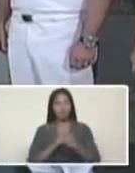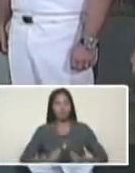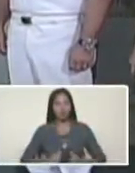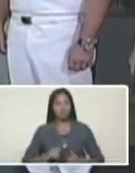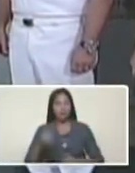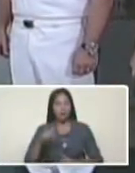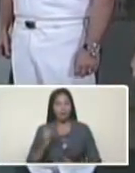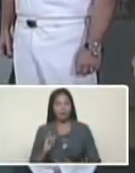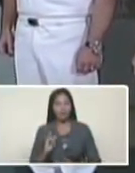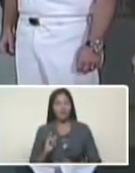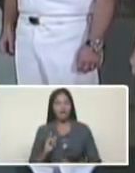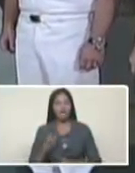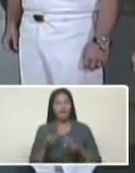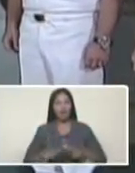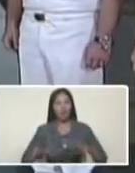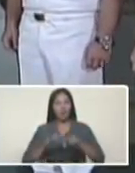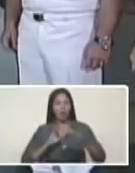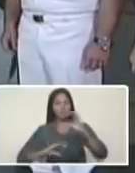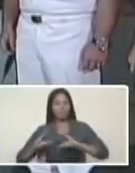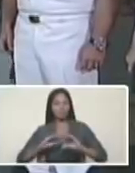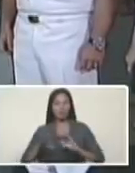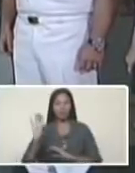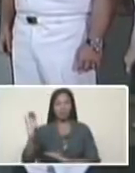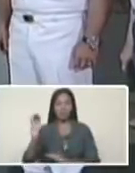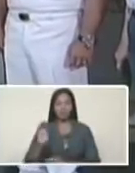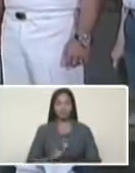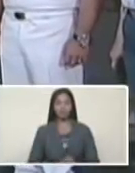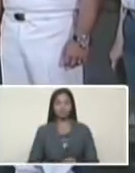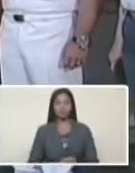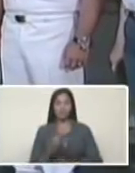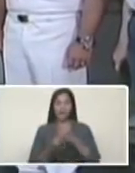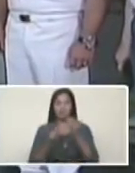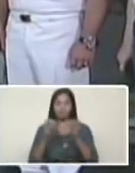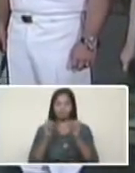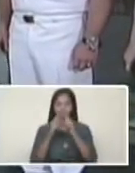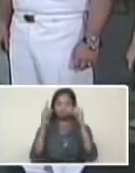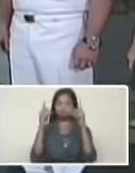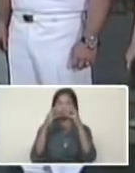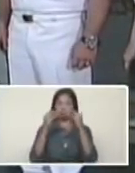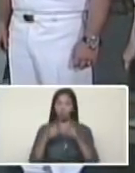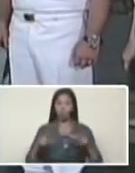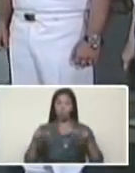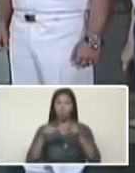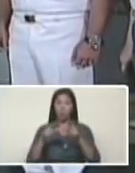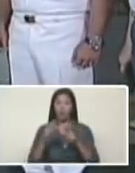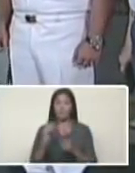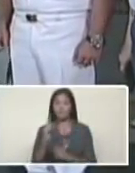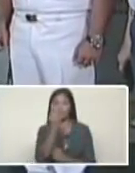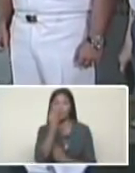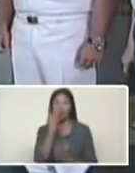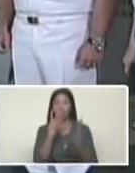Nacional Bolivariana y los espacios científicos del país hacen realidad esta primera feria